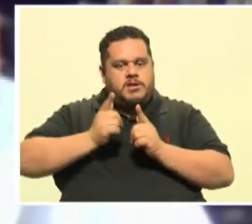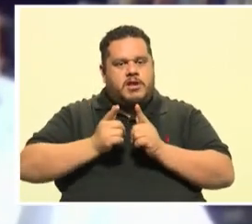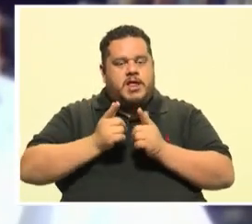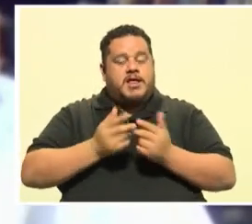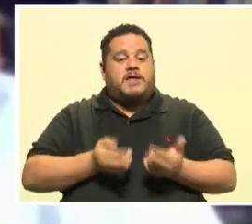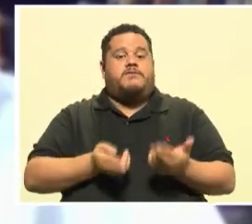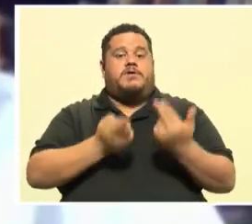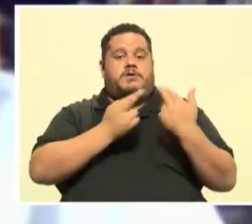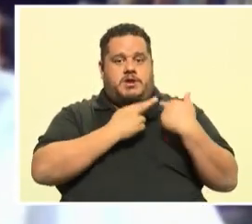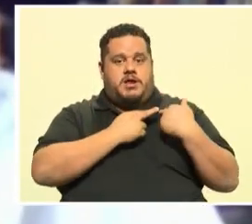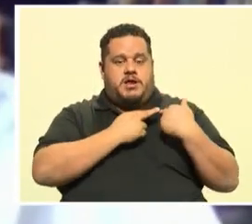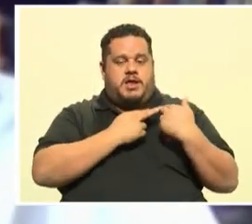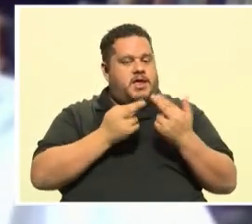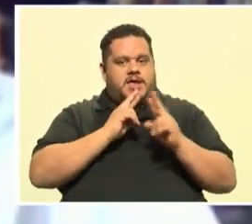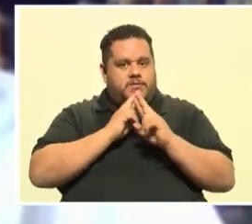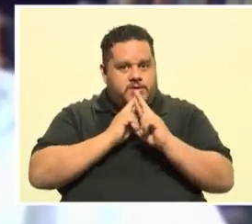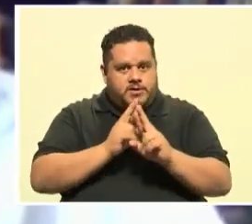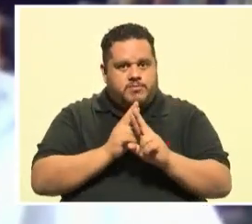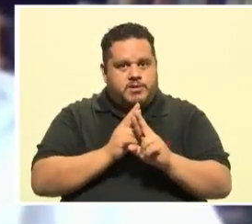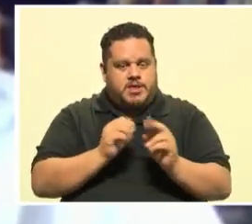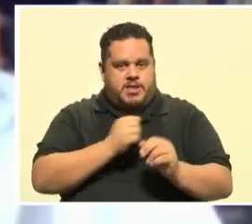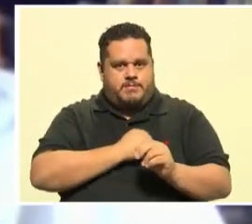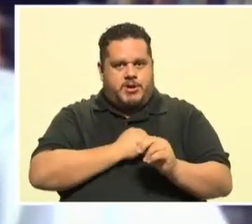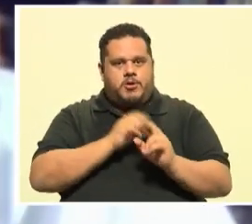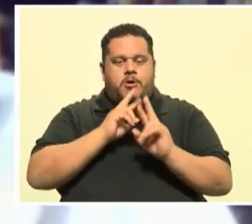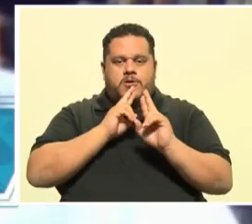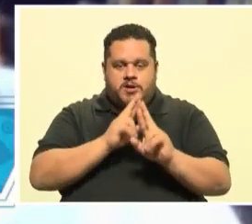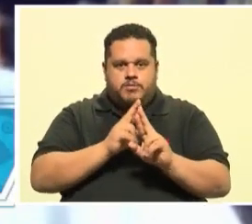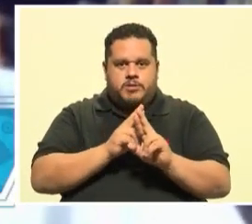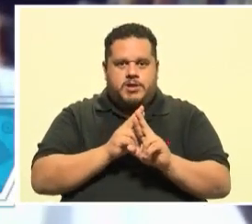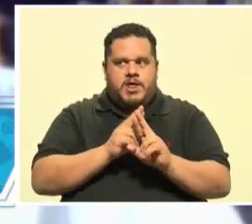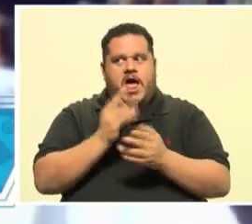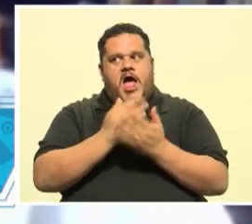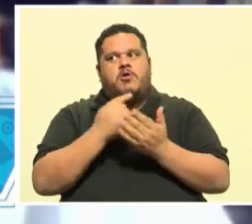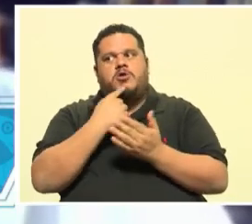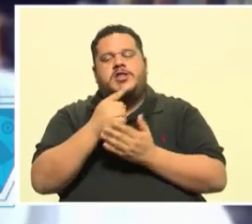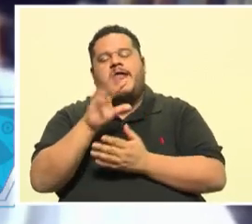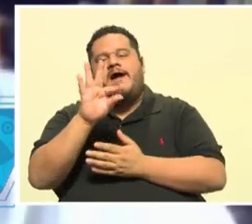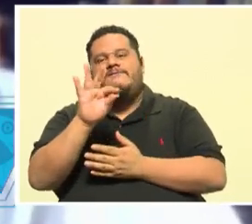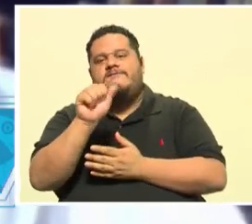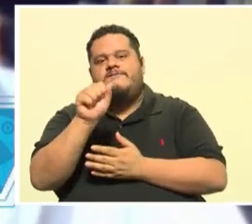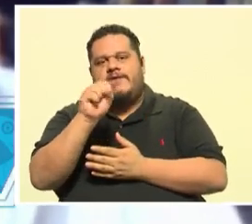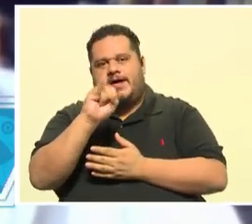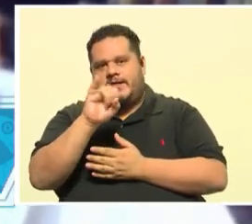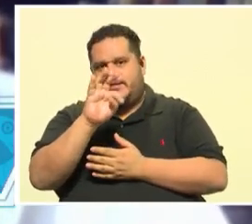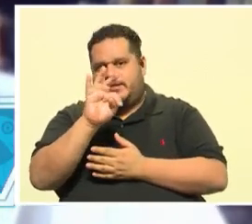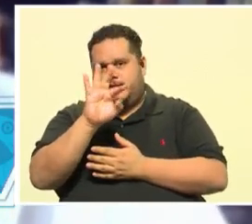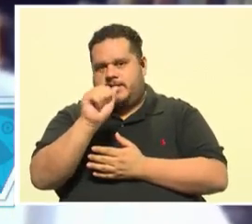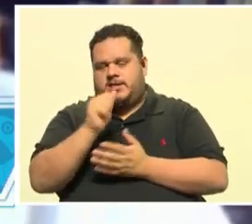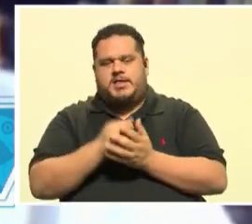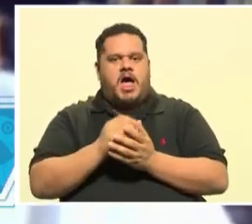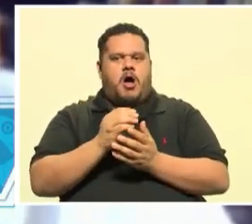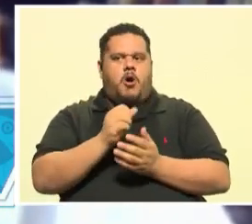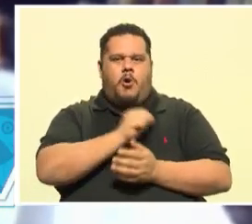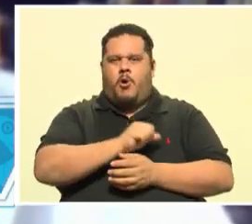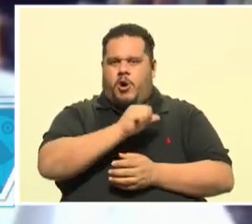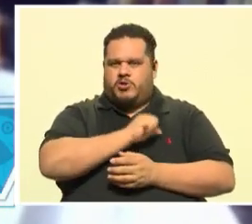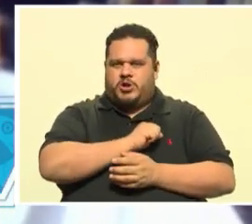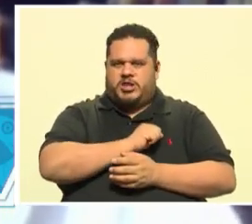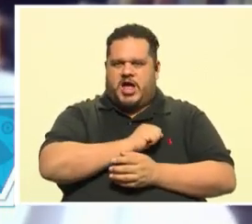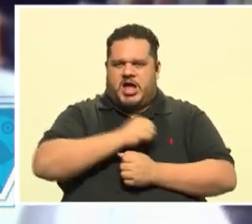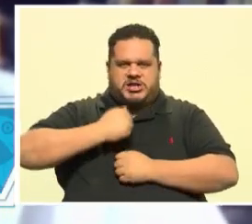frontera con Estados Unidos. ¿Qué está pasando en fronteras muy calientes como las de México, Estados Unidos o la